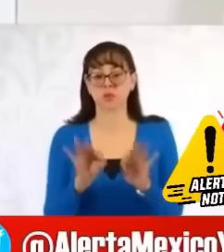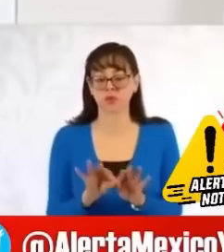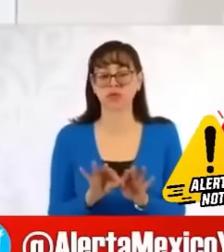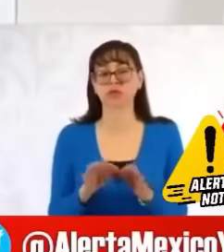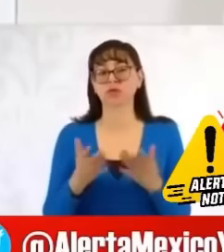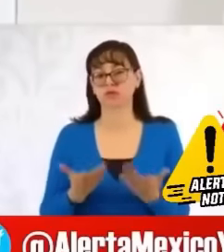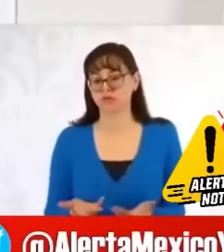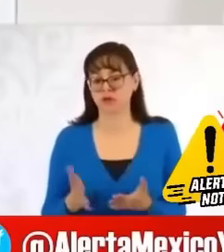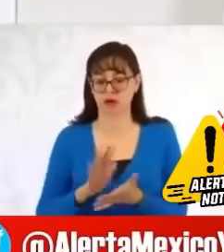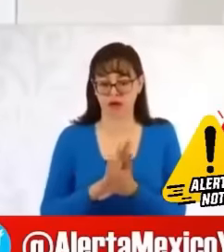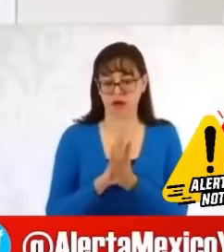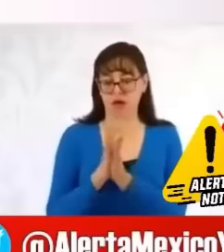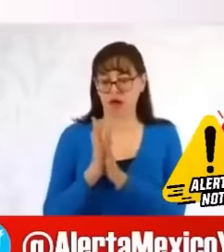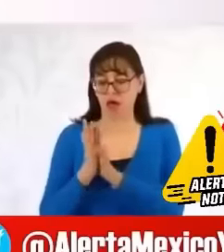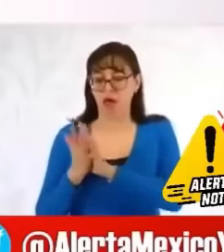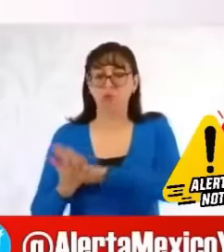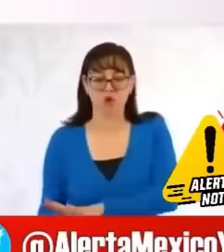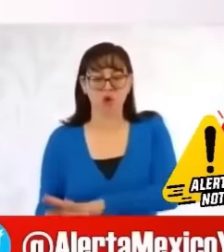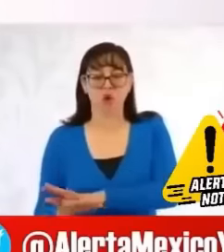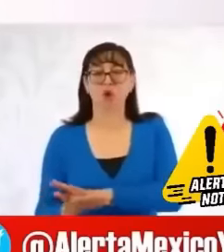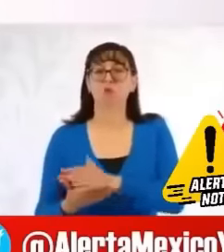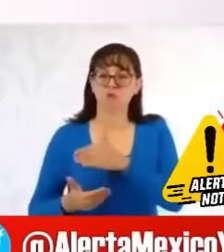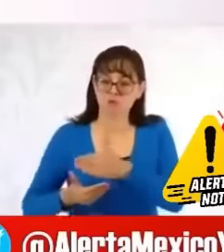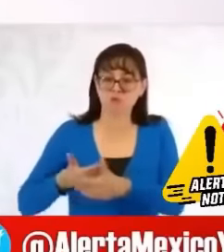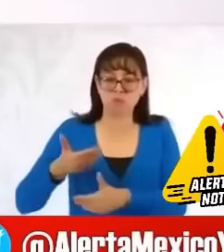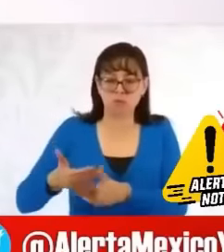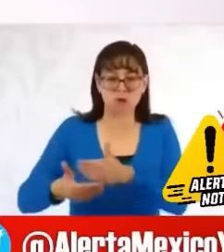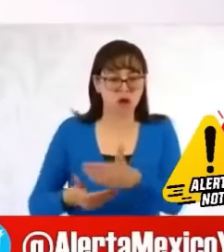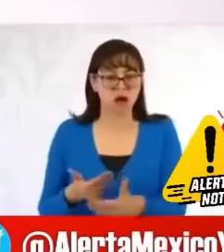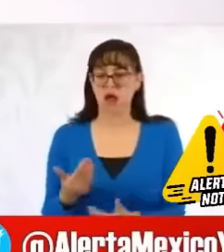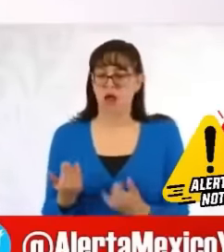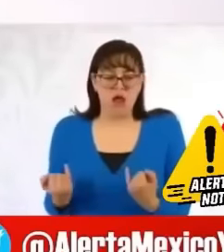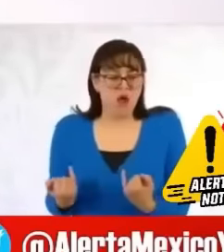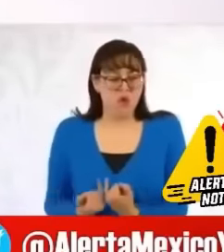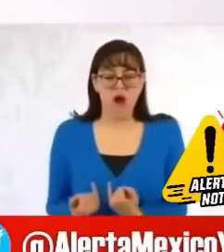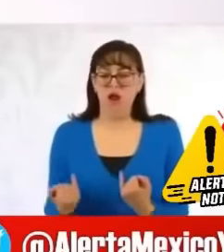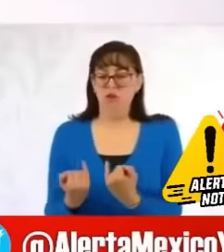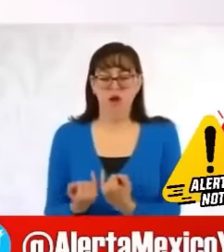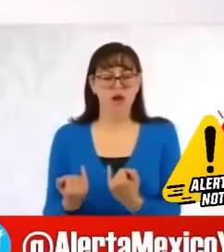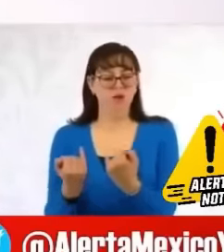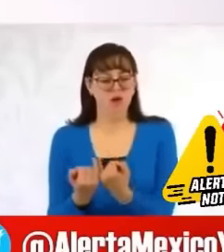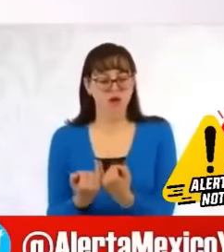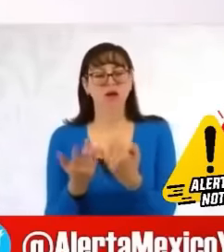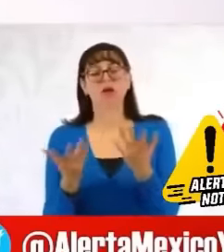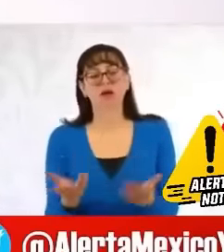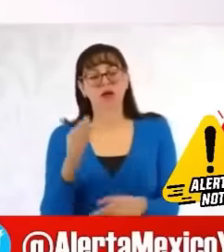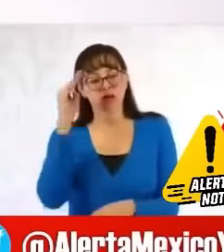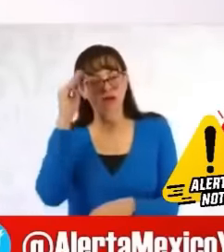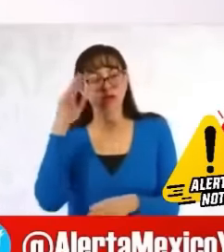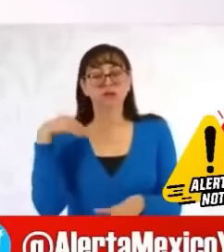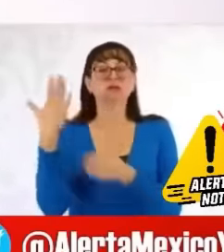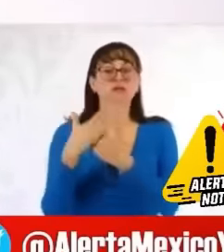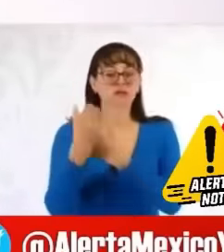de un paso al otro sigan relativamente neutrales. En este caso tomamos la plataforma estimada para el